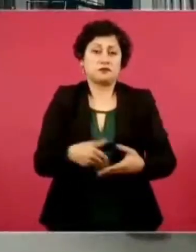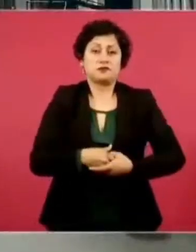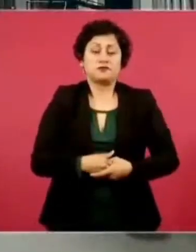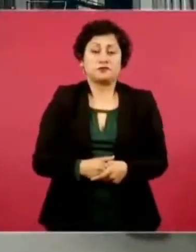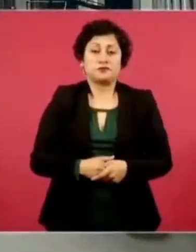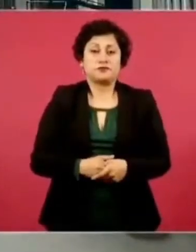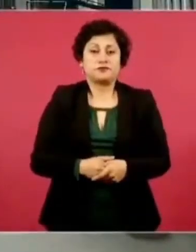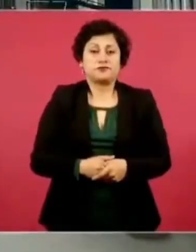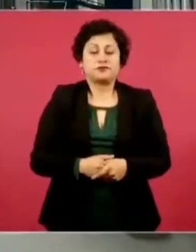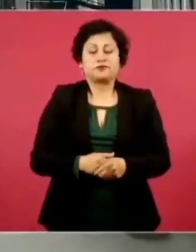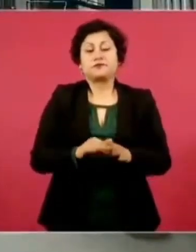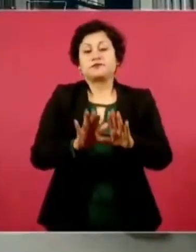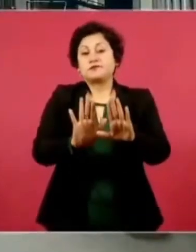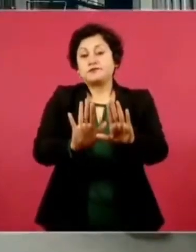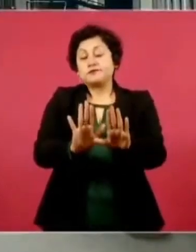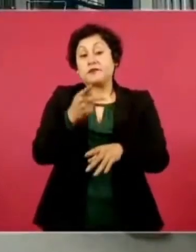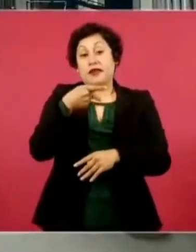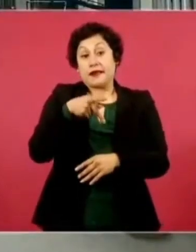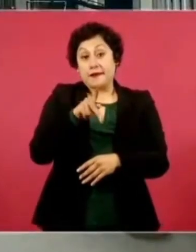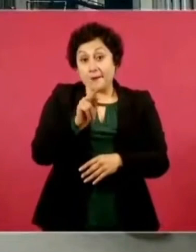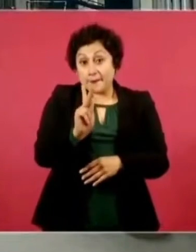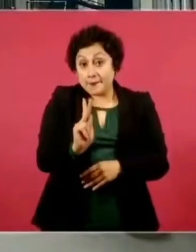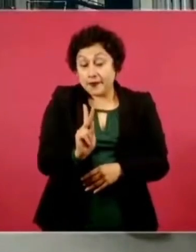que no quisimos nosotros